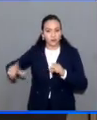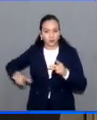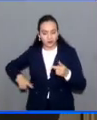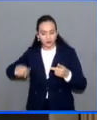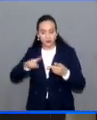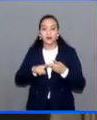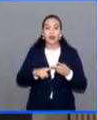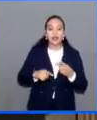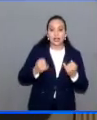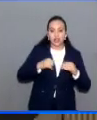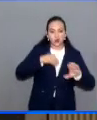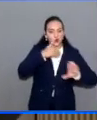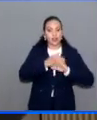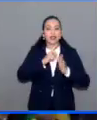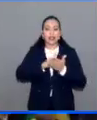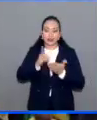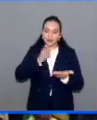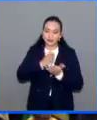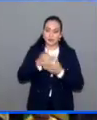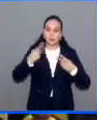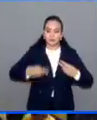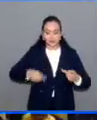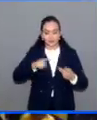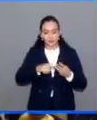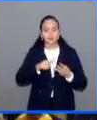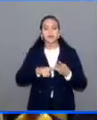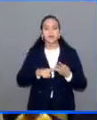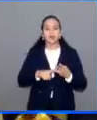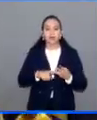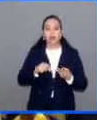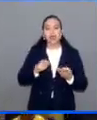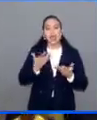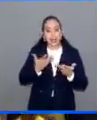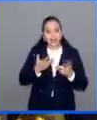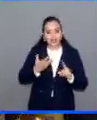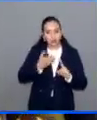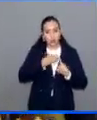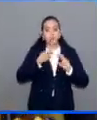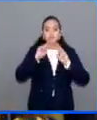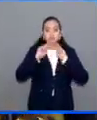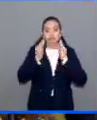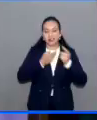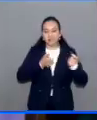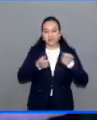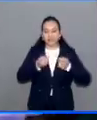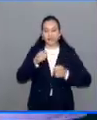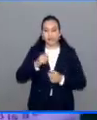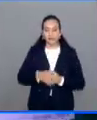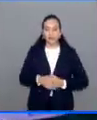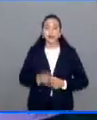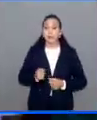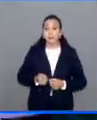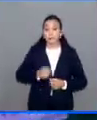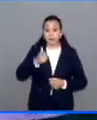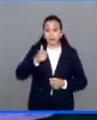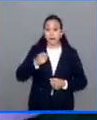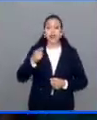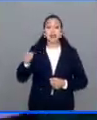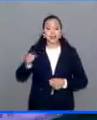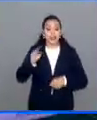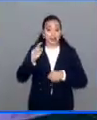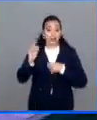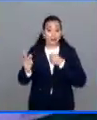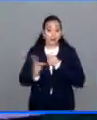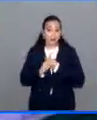de Derecho y de liderar una organización criminal. Es la primera vez que el Tribunal Supremo de Brasil condena a